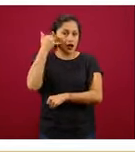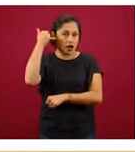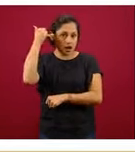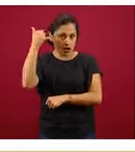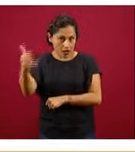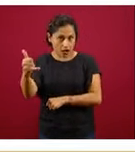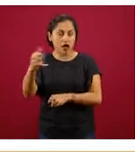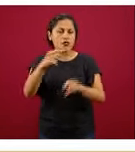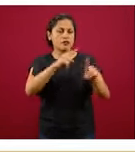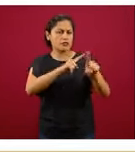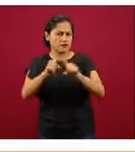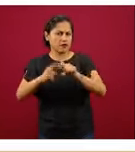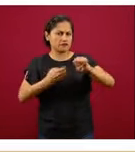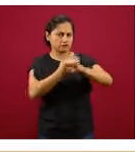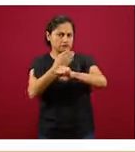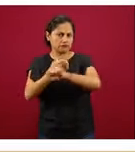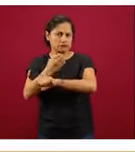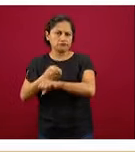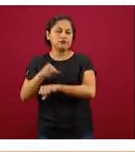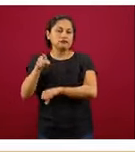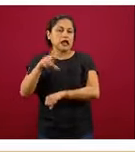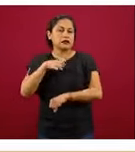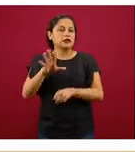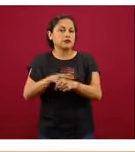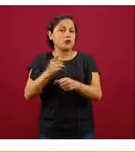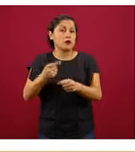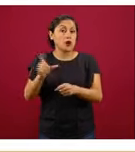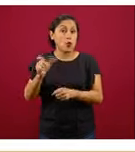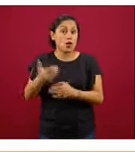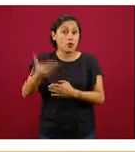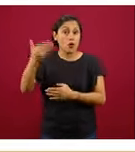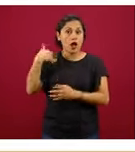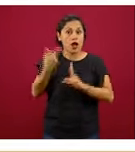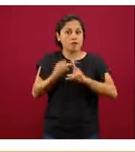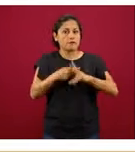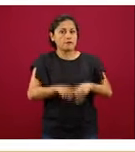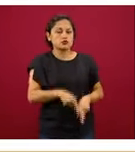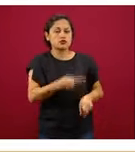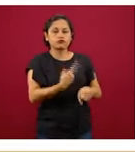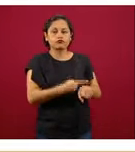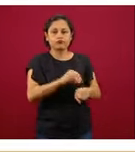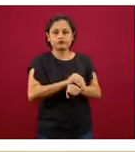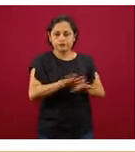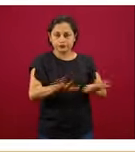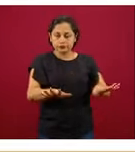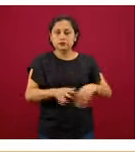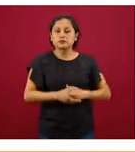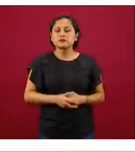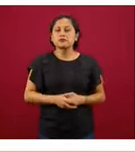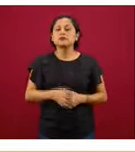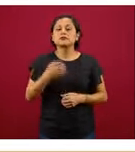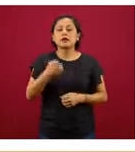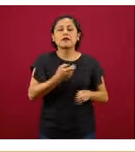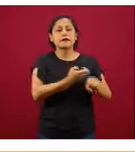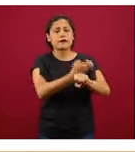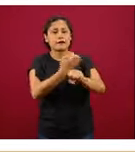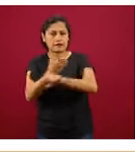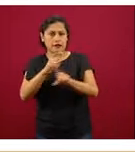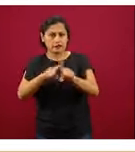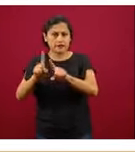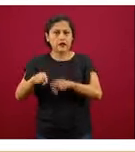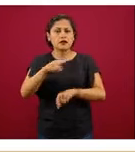entidades federativas, porque hubo grandes esfuerzos al inicio de esta pandemia, en donde muchas entidades pusieron centros de